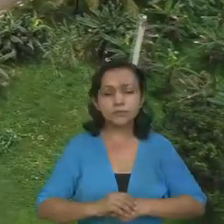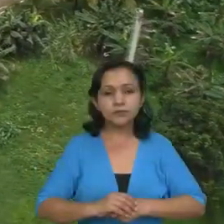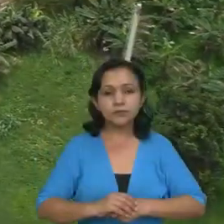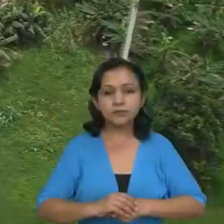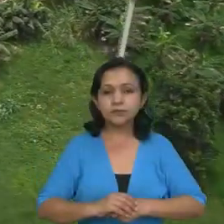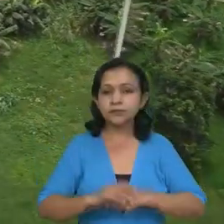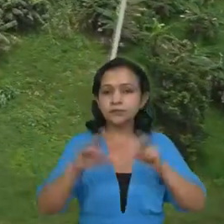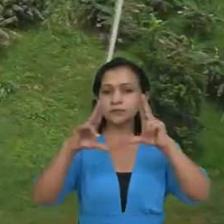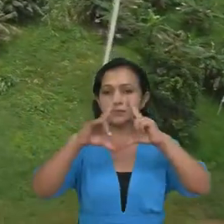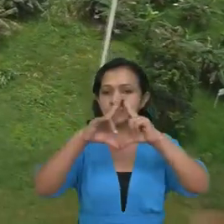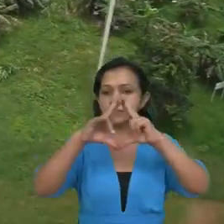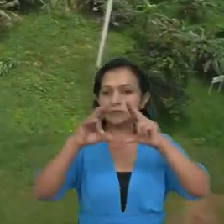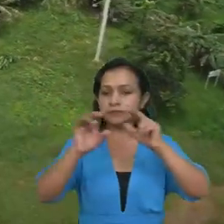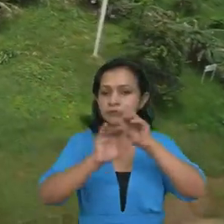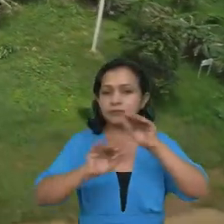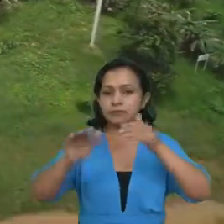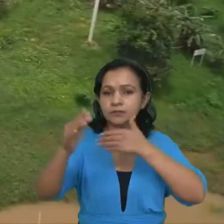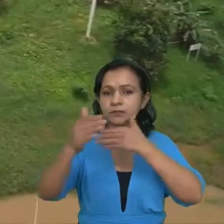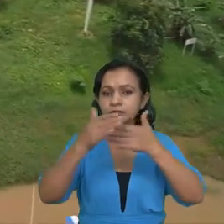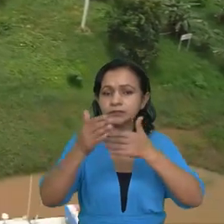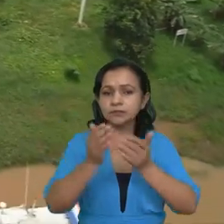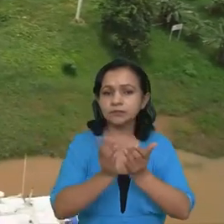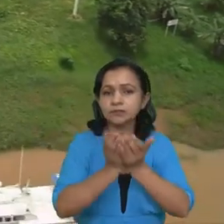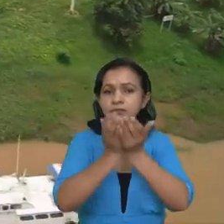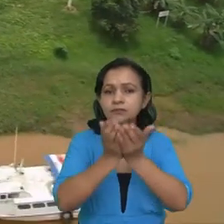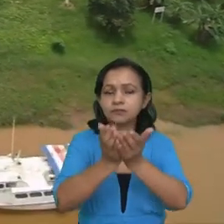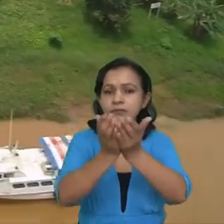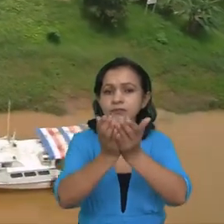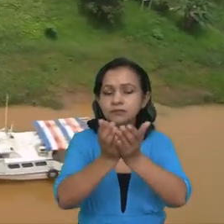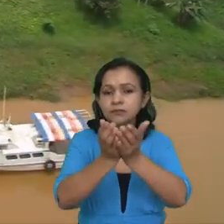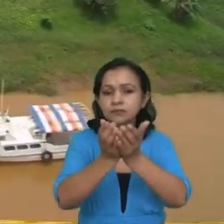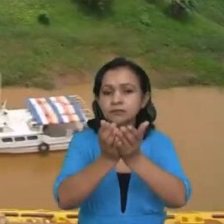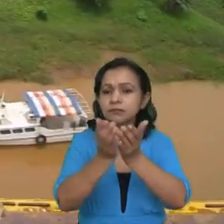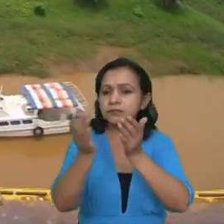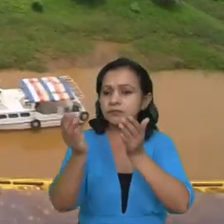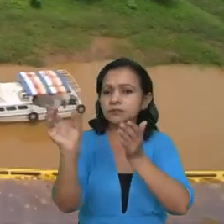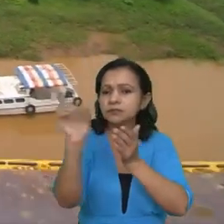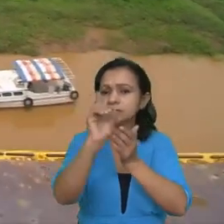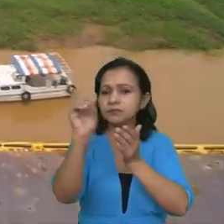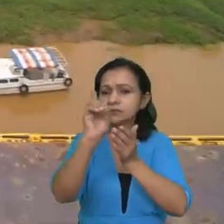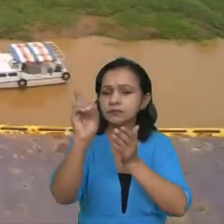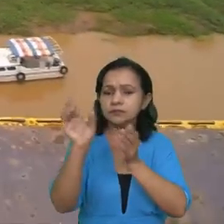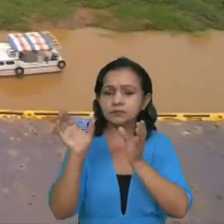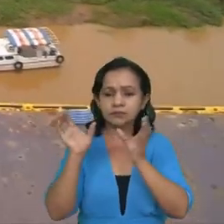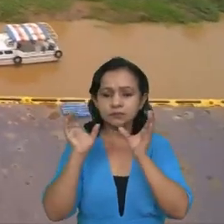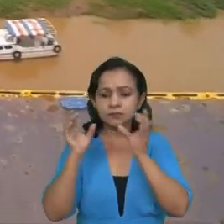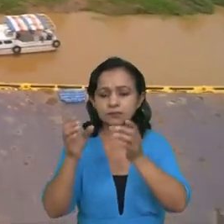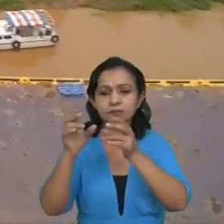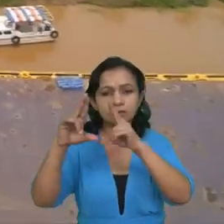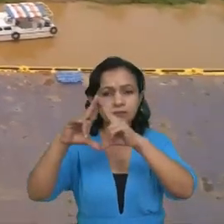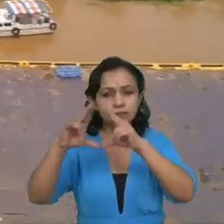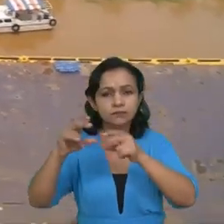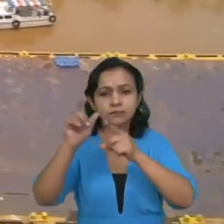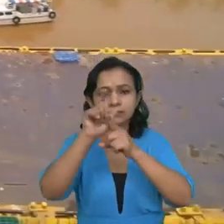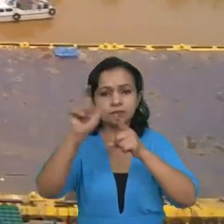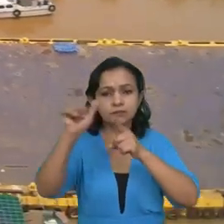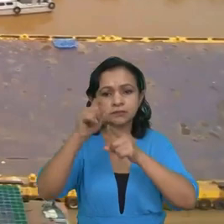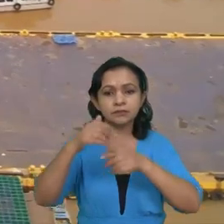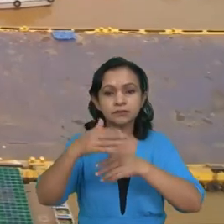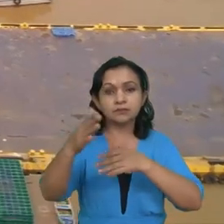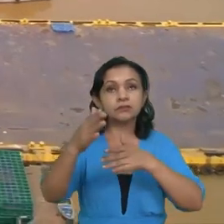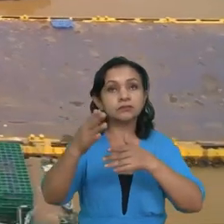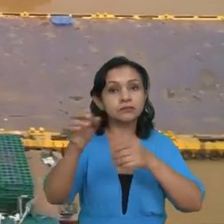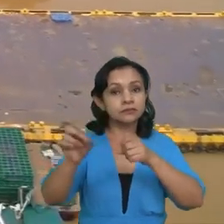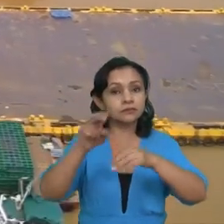nicaragua está más cerca de contar con un puerto de aguas profundas en el caribe nicaragüense pues en los próximos meses la empresa portuaria